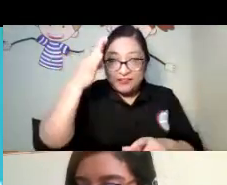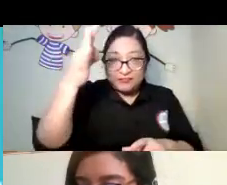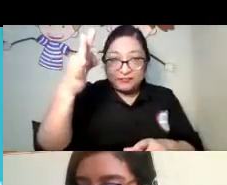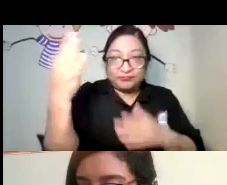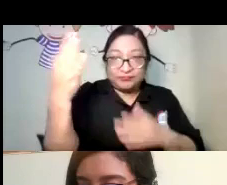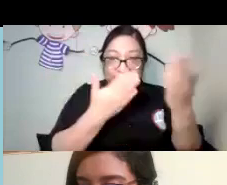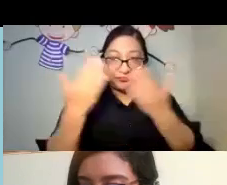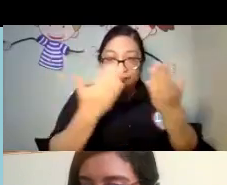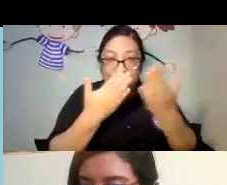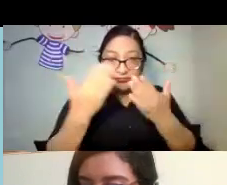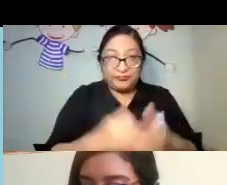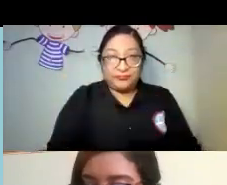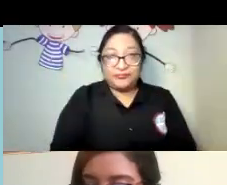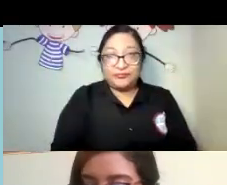estudiantes.